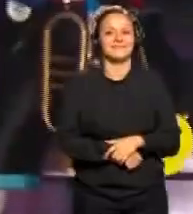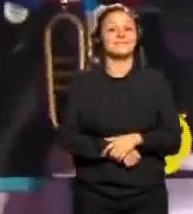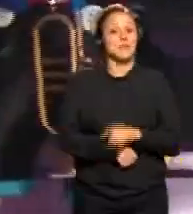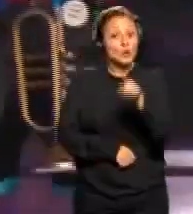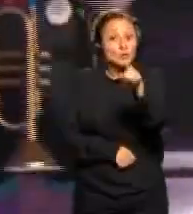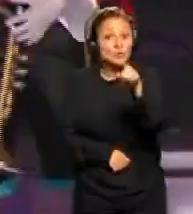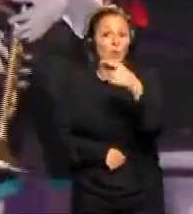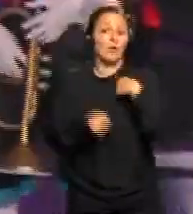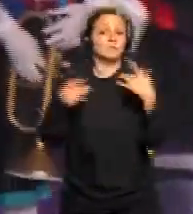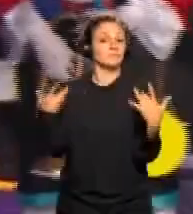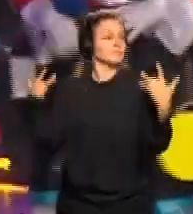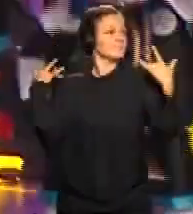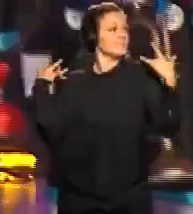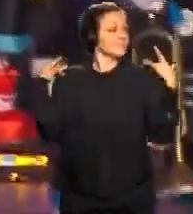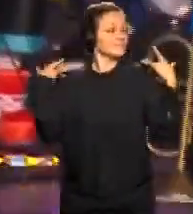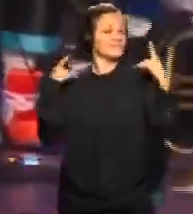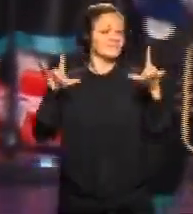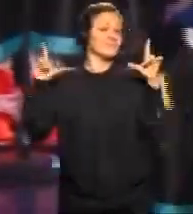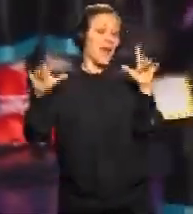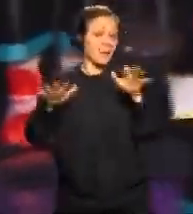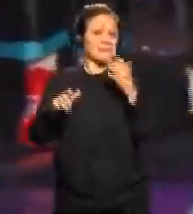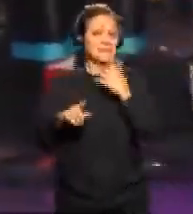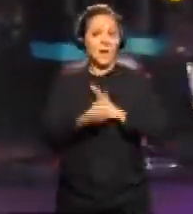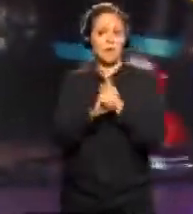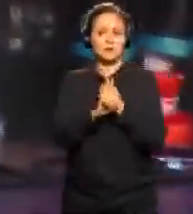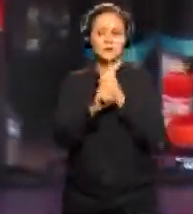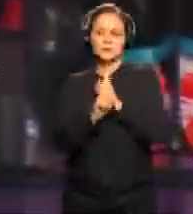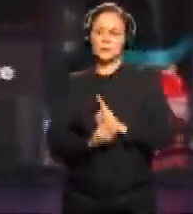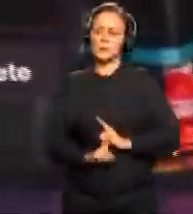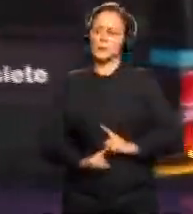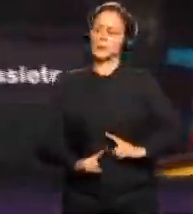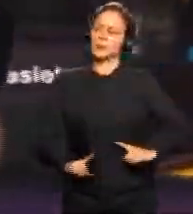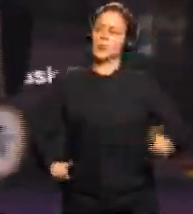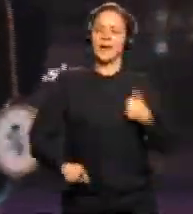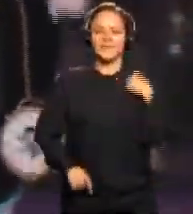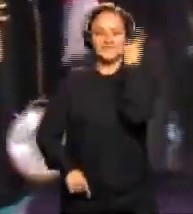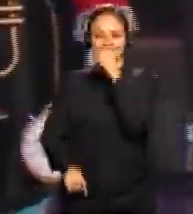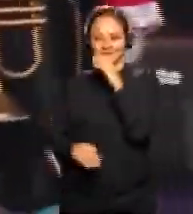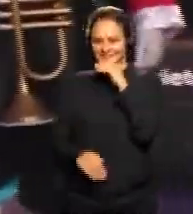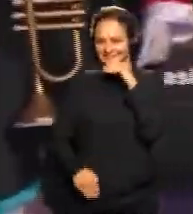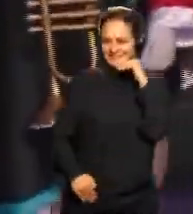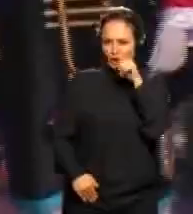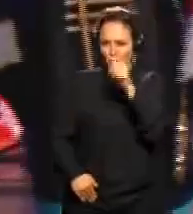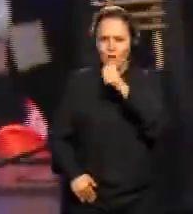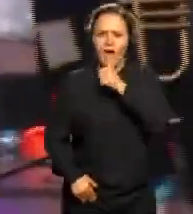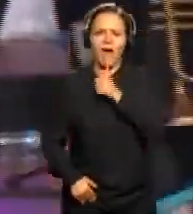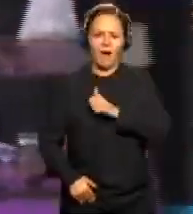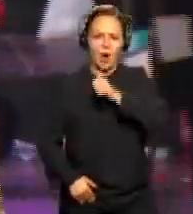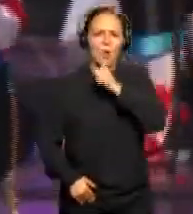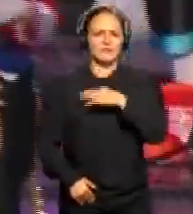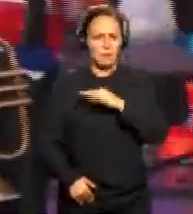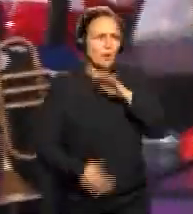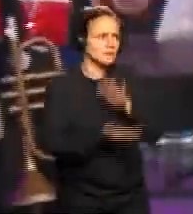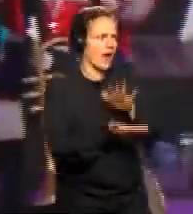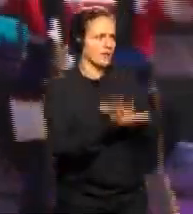Tienes que aprender a aparentar. Tranquilo. Si estás nervioso, a disimular. Tranquilo. Sonríe que tú puedes aguantar. Tranquilo. Piensa